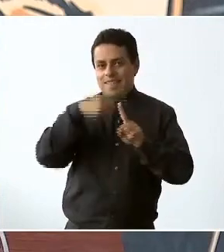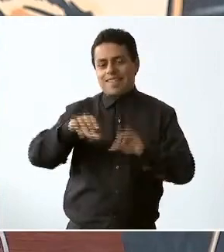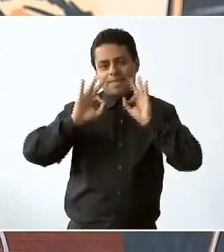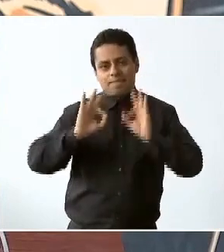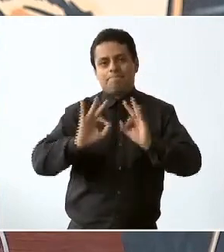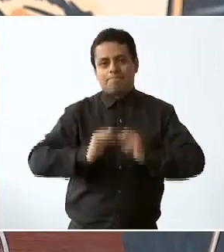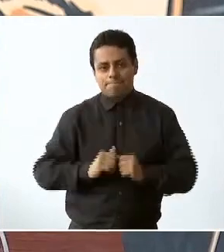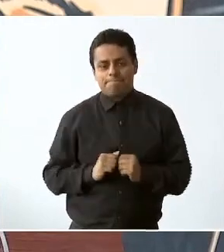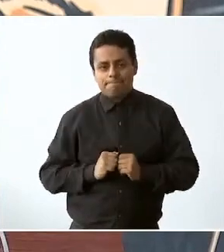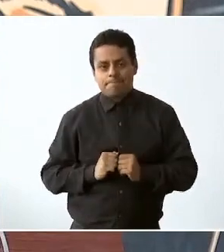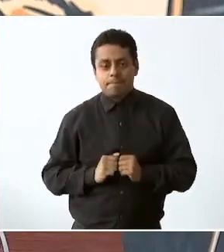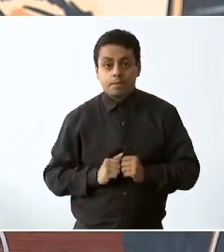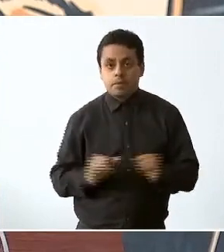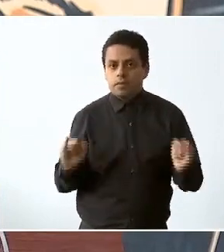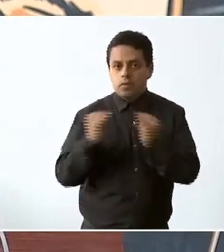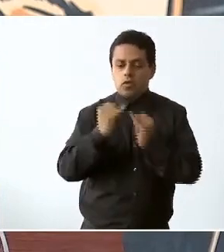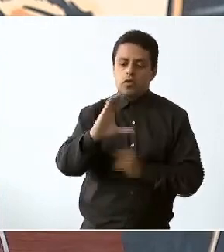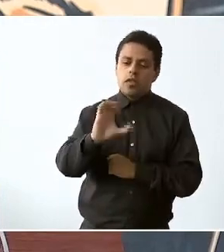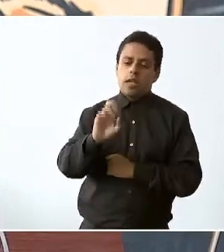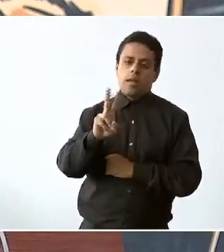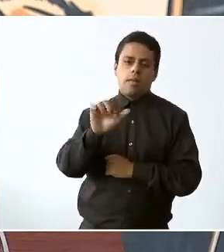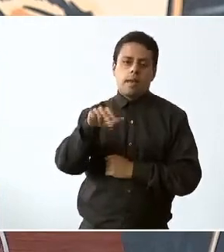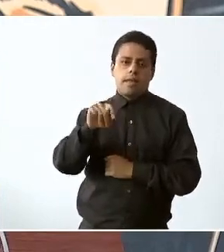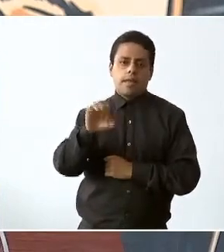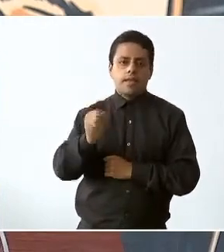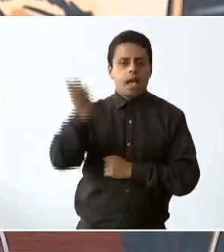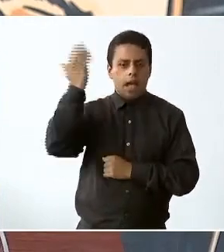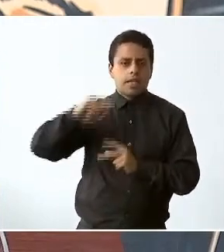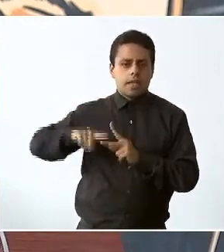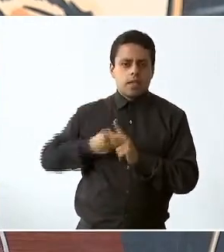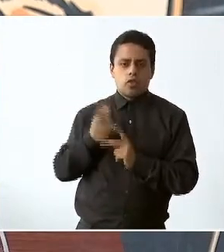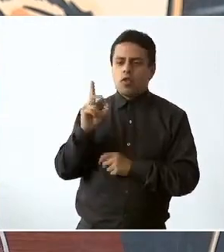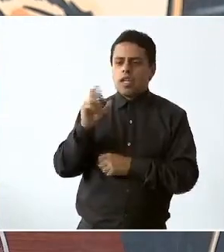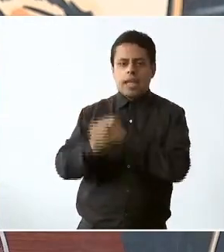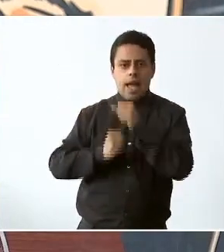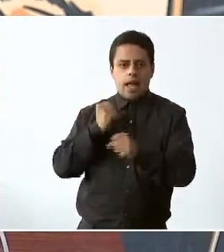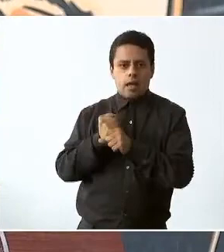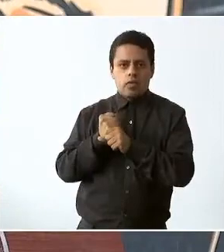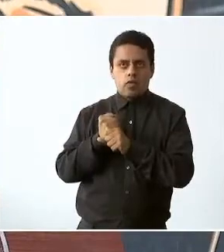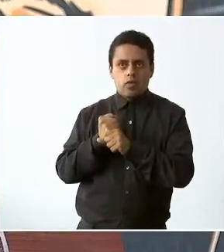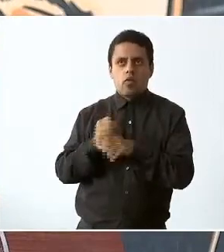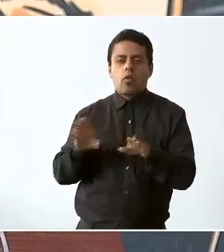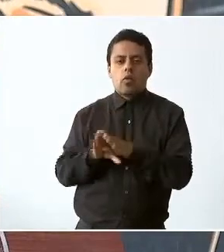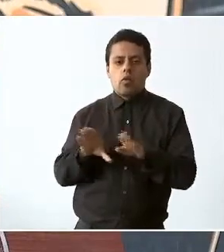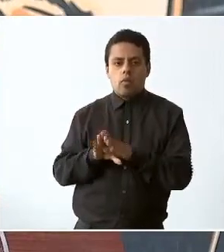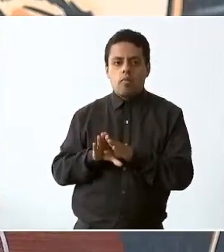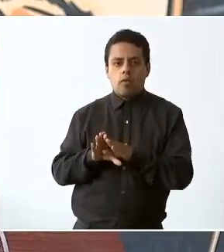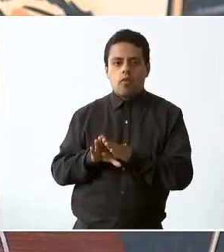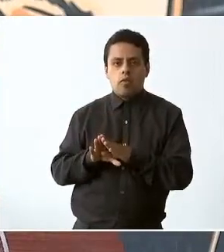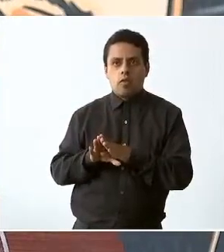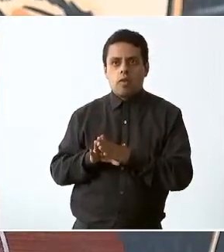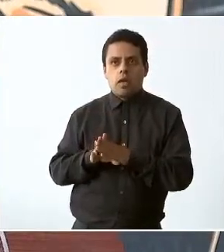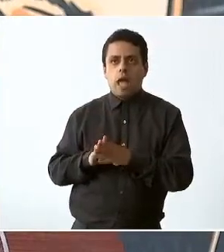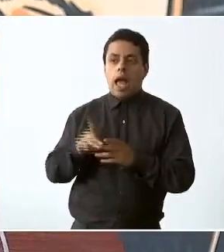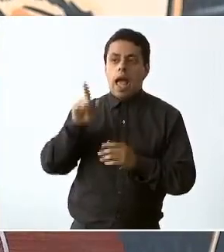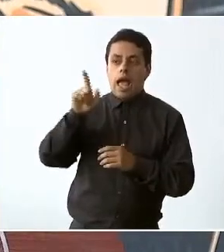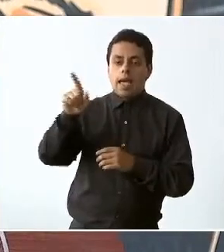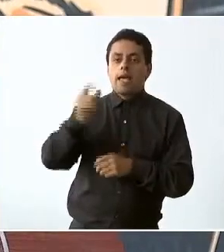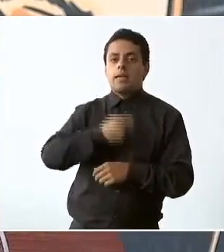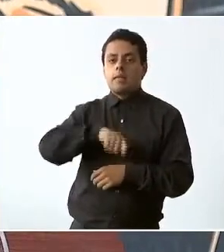El Instituto Cervantes nació hace 30 años con la democracia